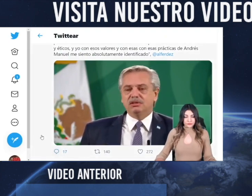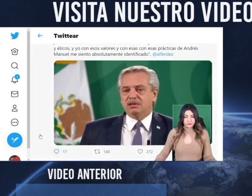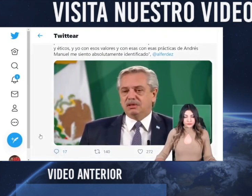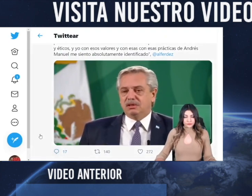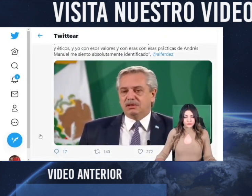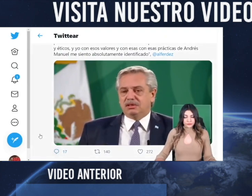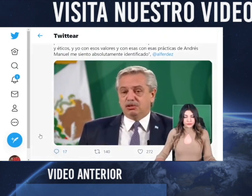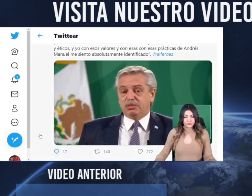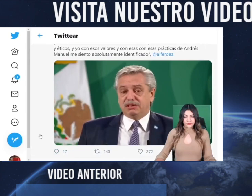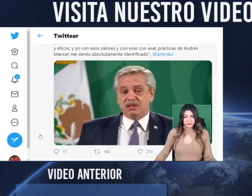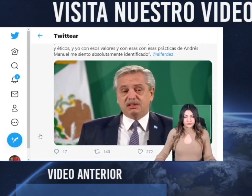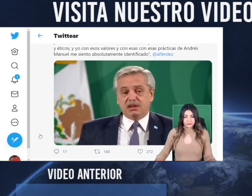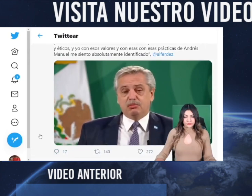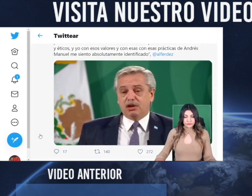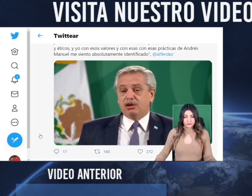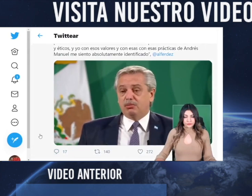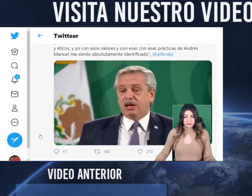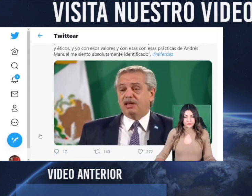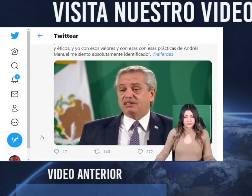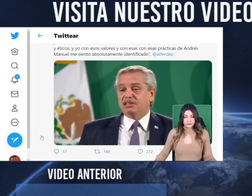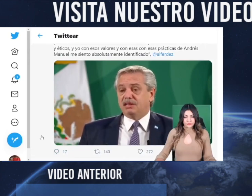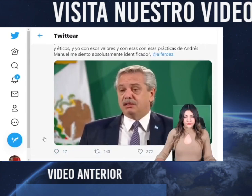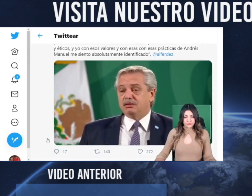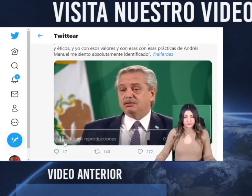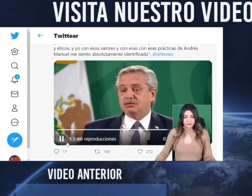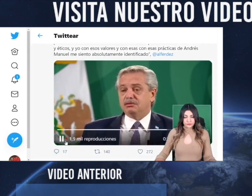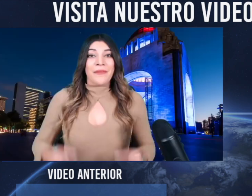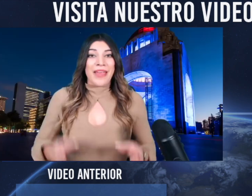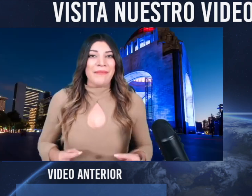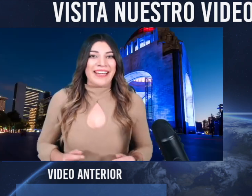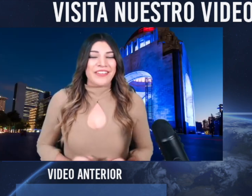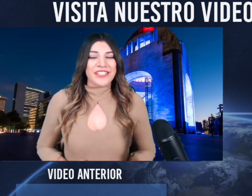muchos años tiene un presidente con valores morales y éticos. Bienvenidos a